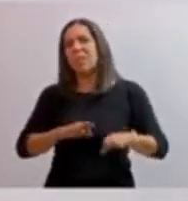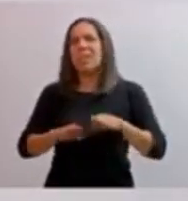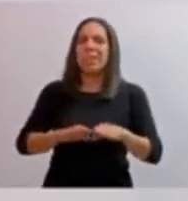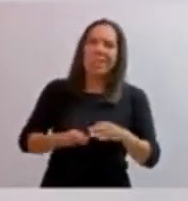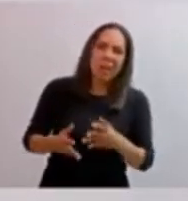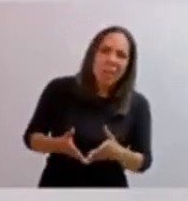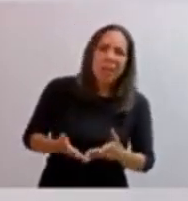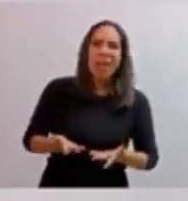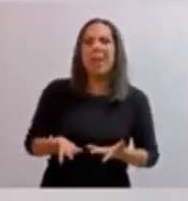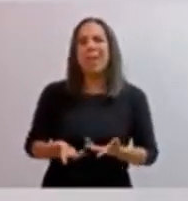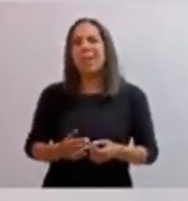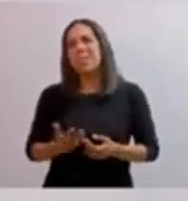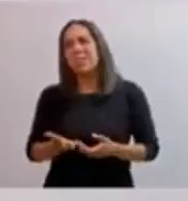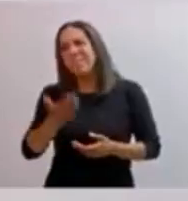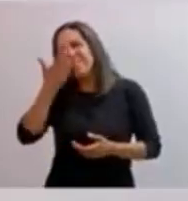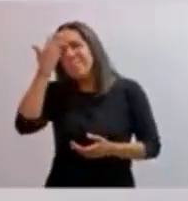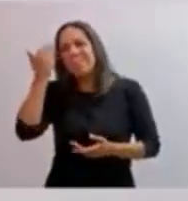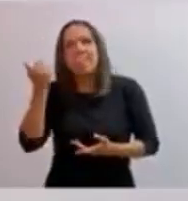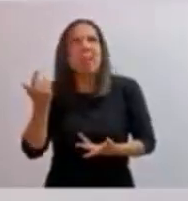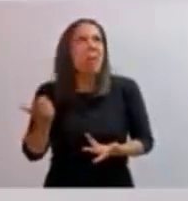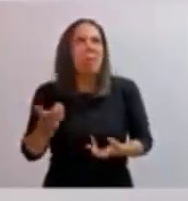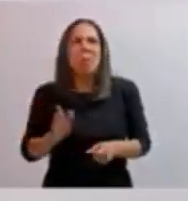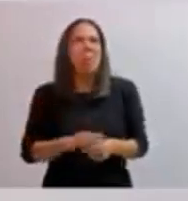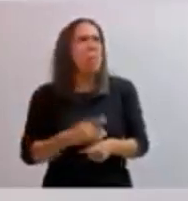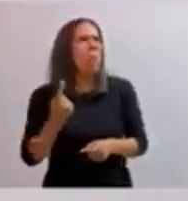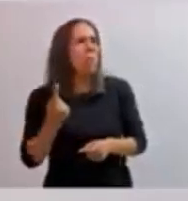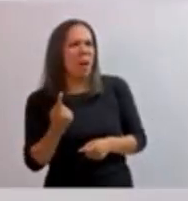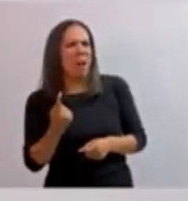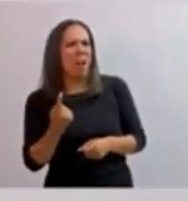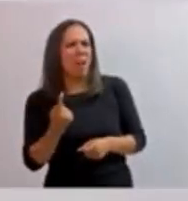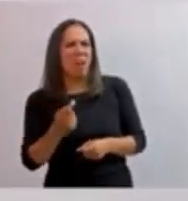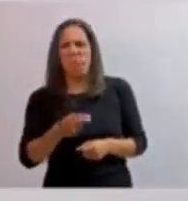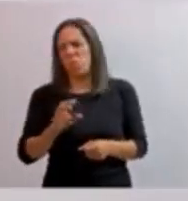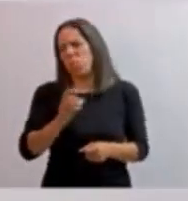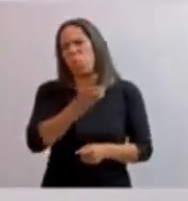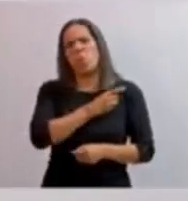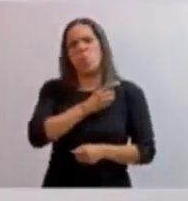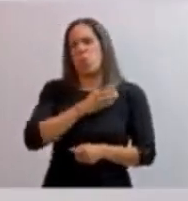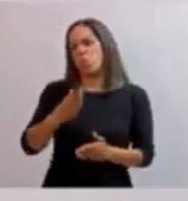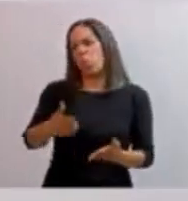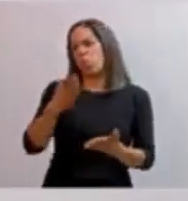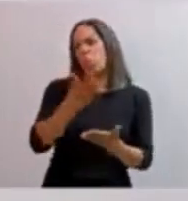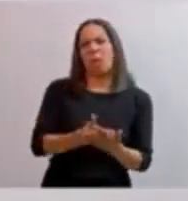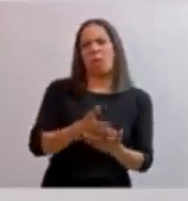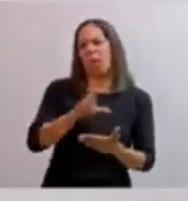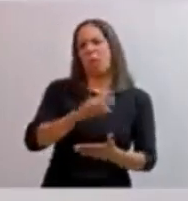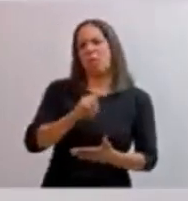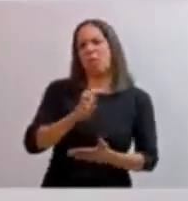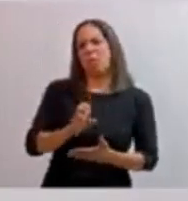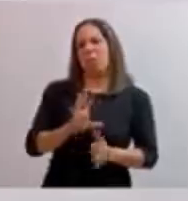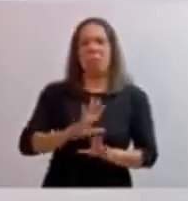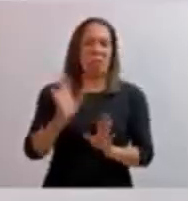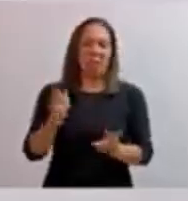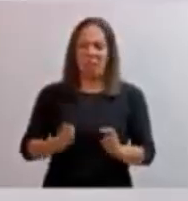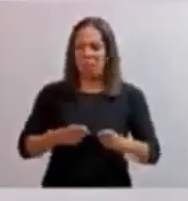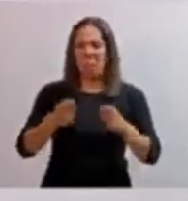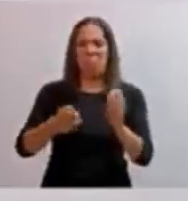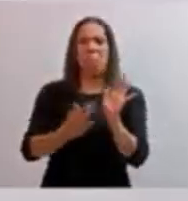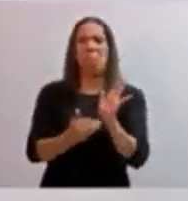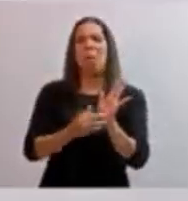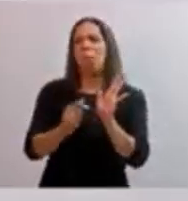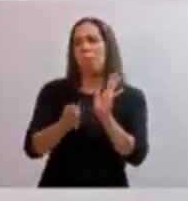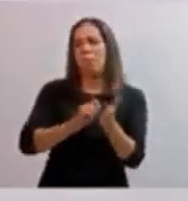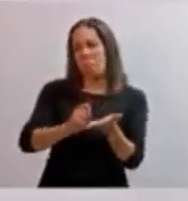encontró un sentido, pues eran menester cumplir con lo que se señalaba ahí en ese documento, de acuerdo